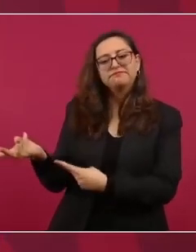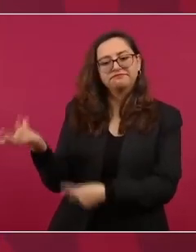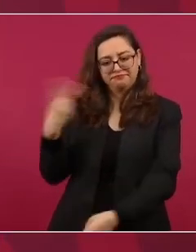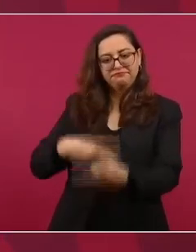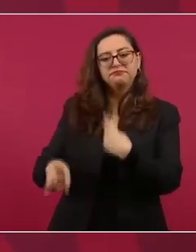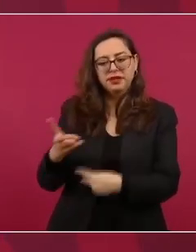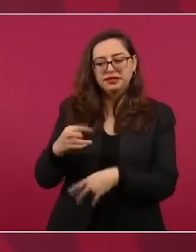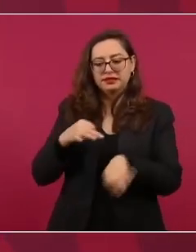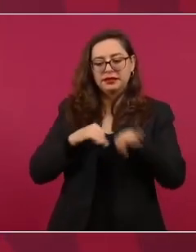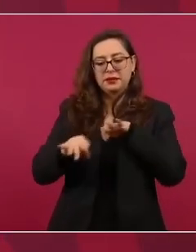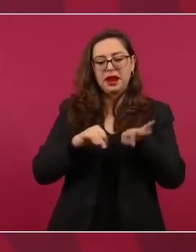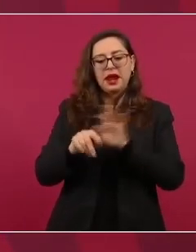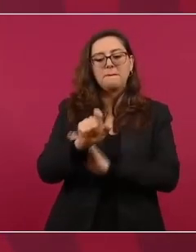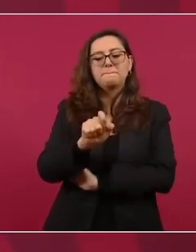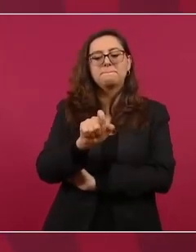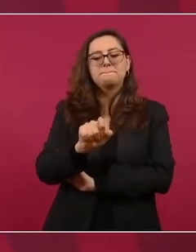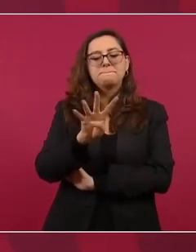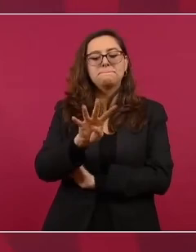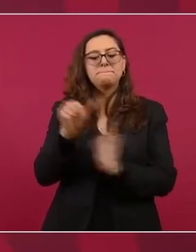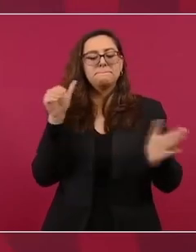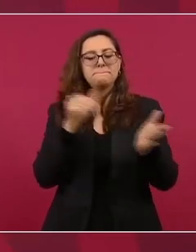entregar 24,000